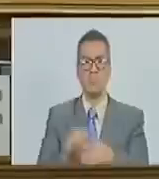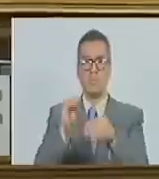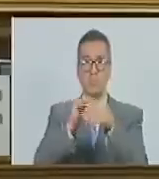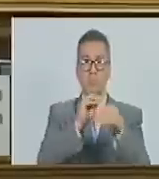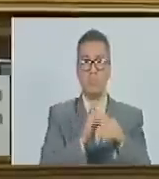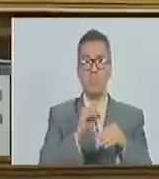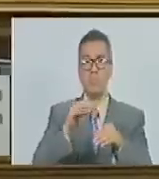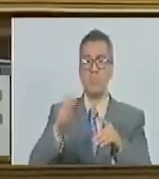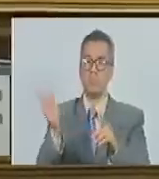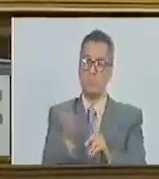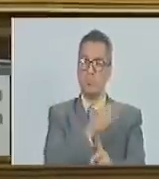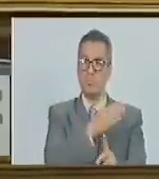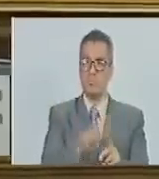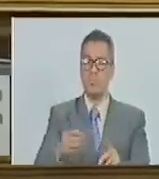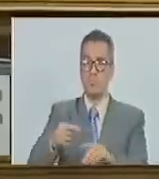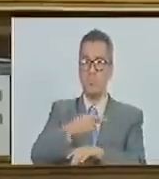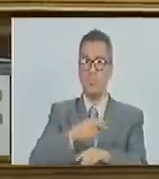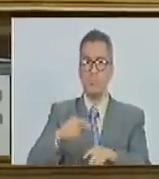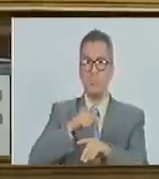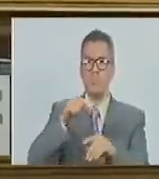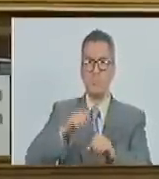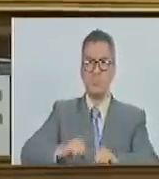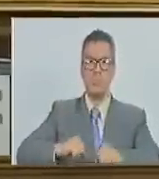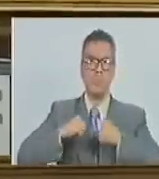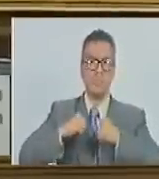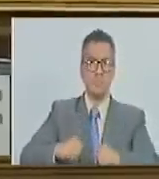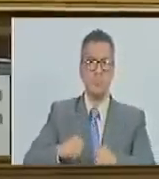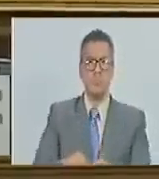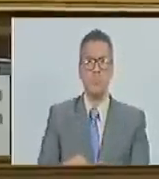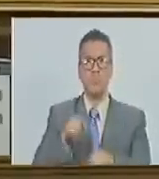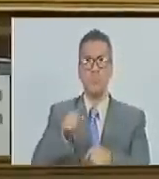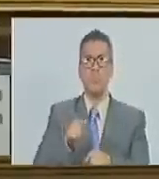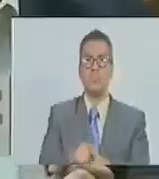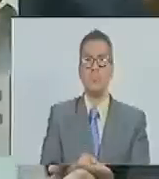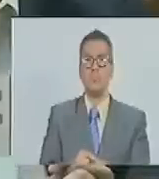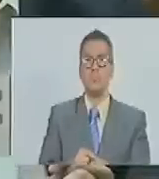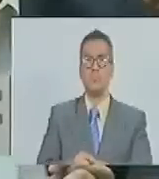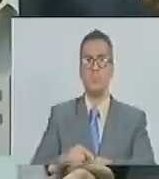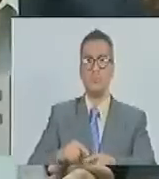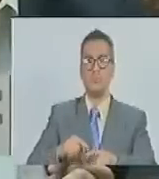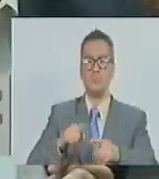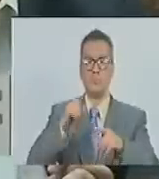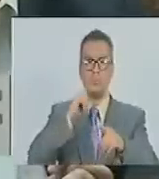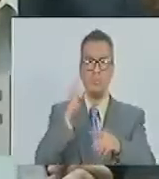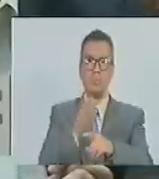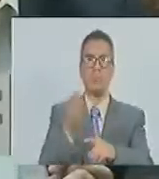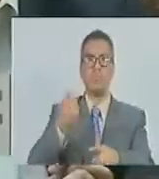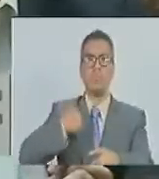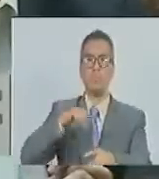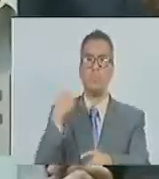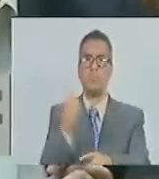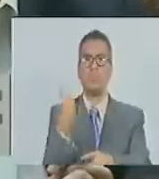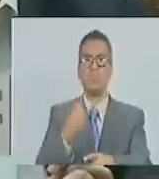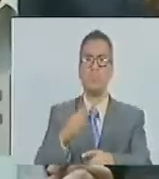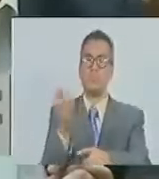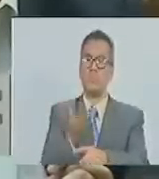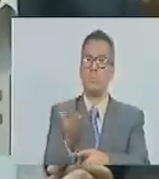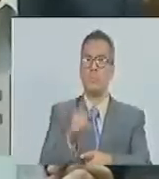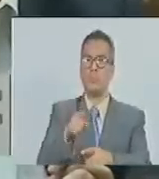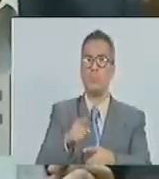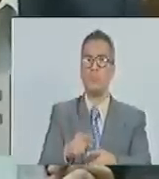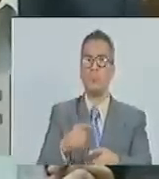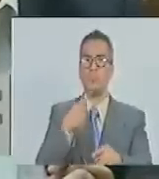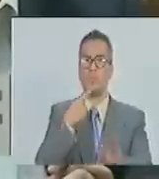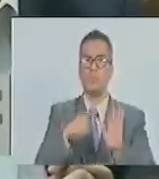convocatoria, golpe de Estado, la verdadera imposición de una dictadura, solo que era una dictadura